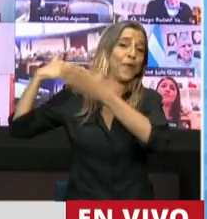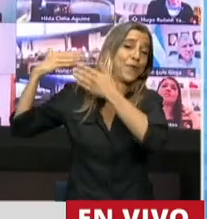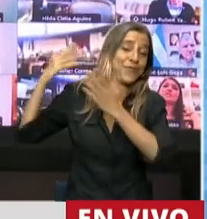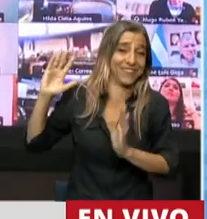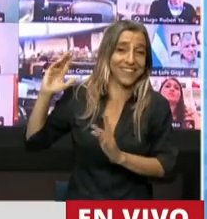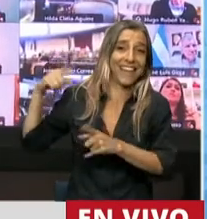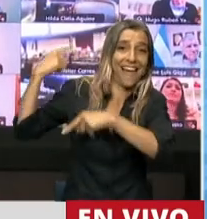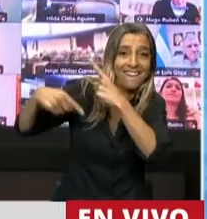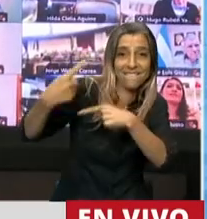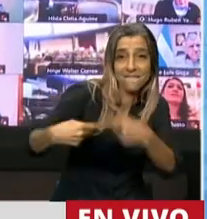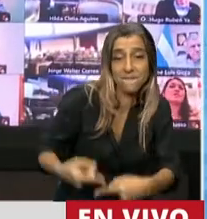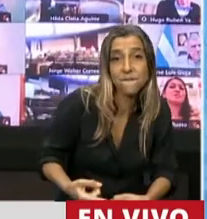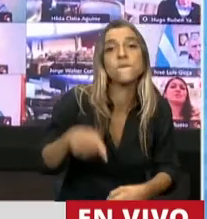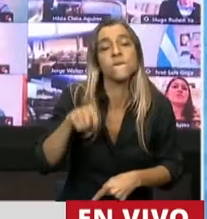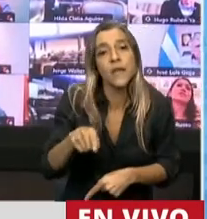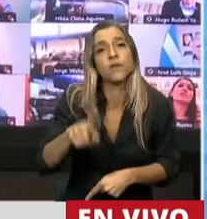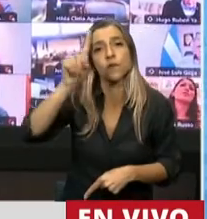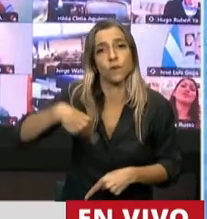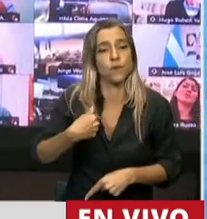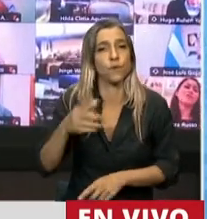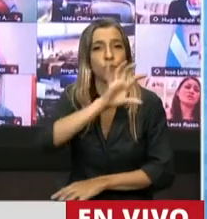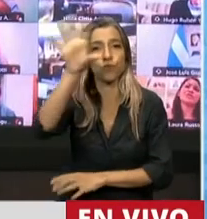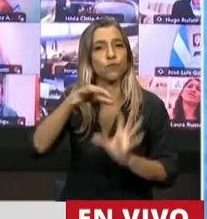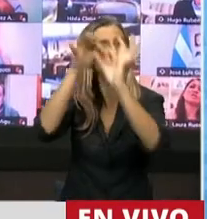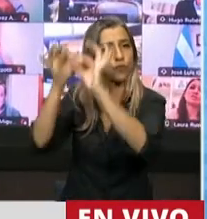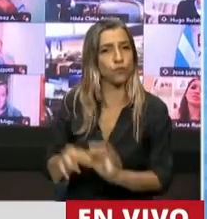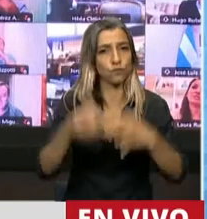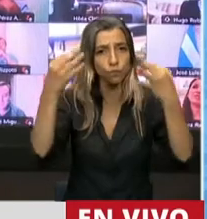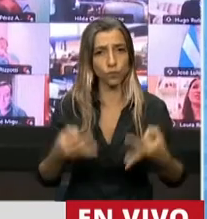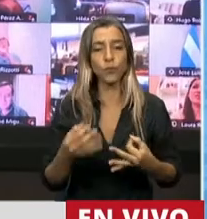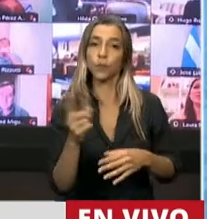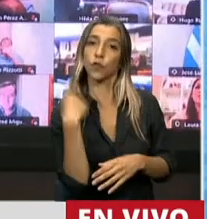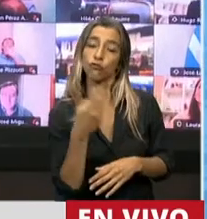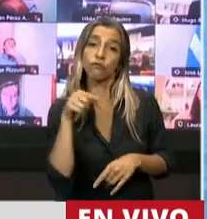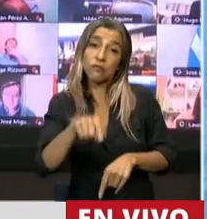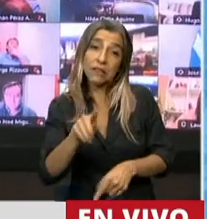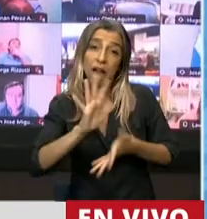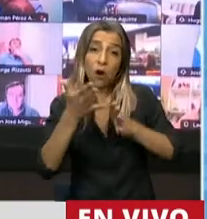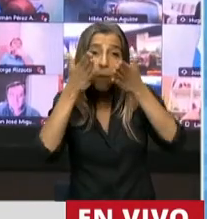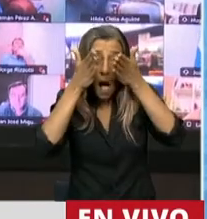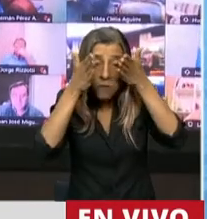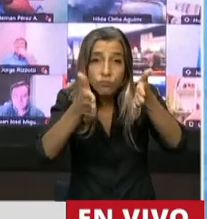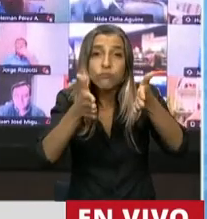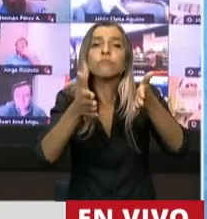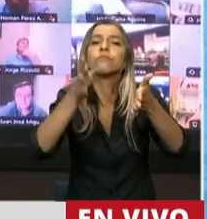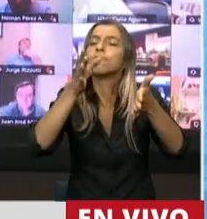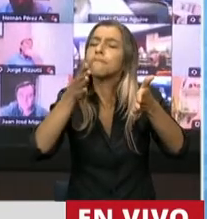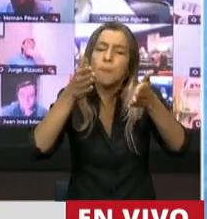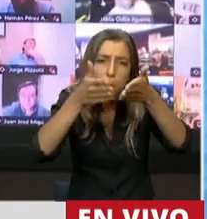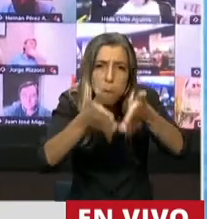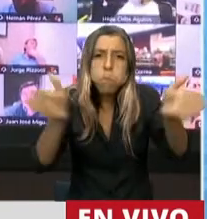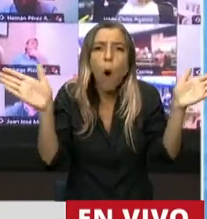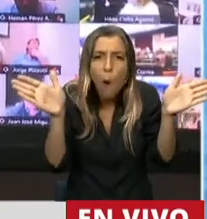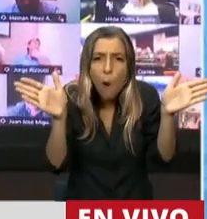Federal? Nosotros esa visión que tenemos que tener tiene que exceder a la macroeconomía, tiene que exceder a la coyuntura, tiene que ser